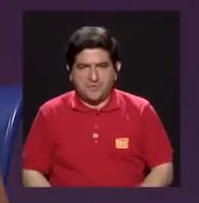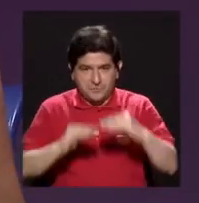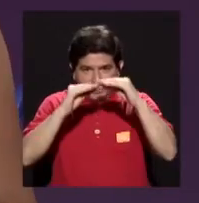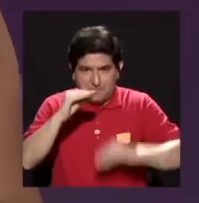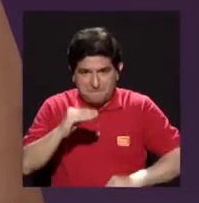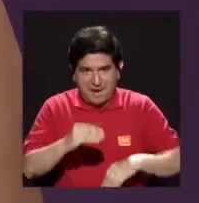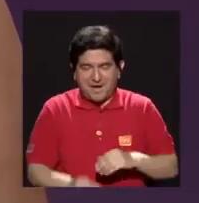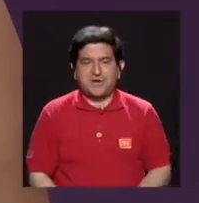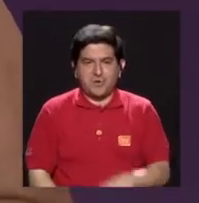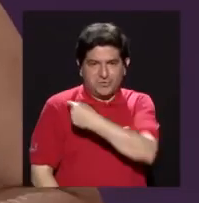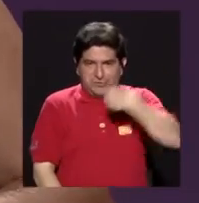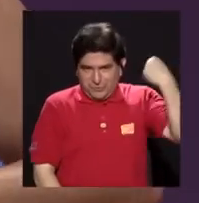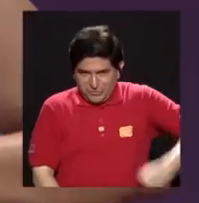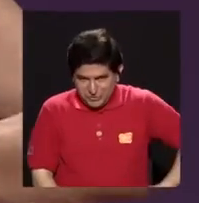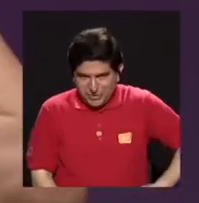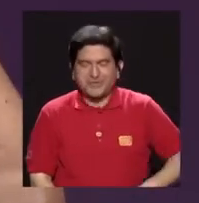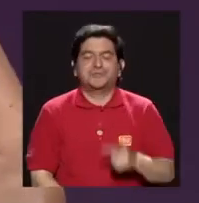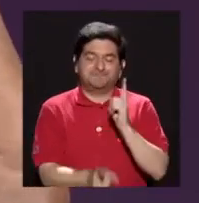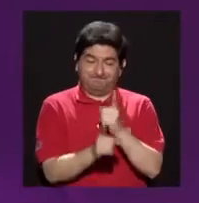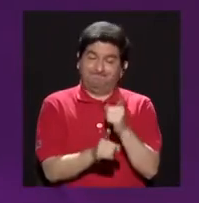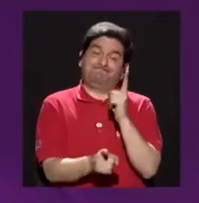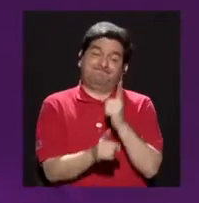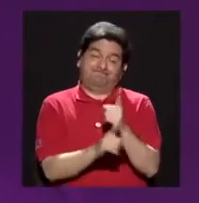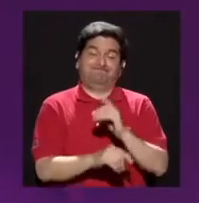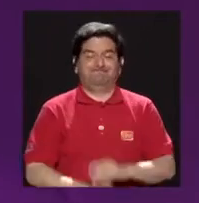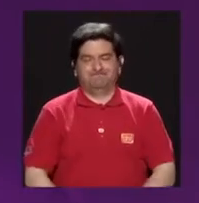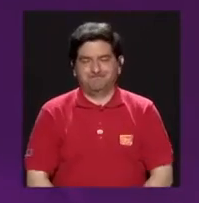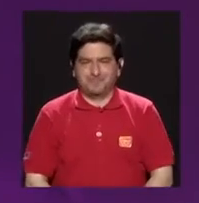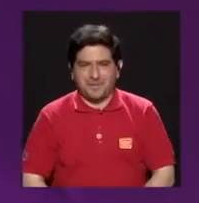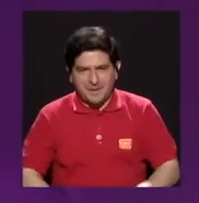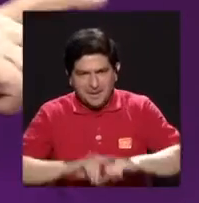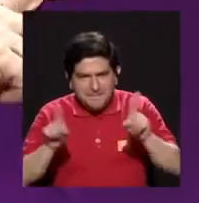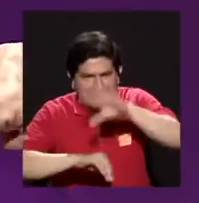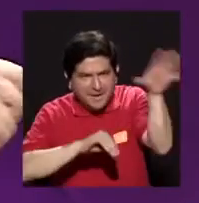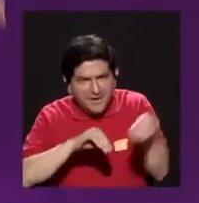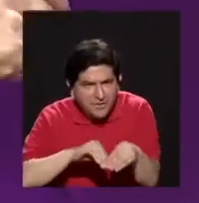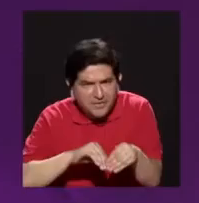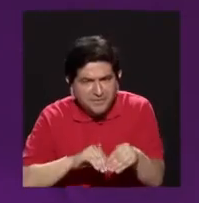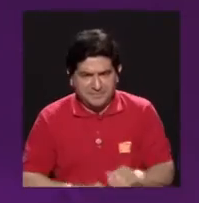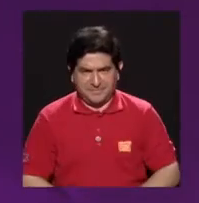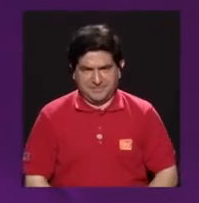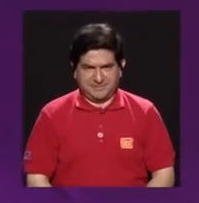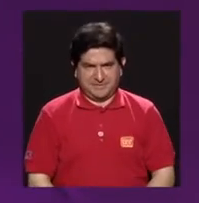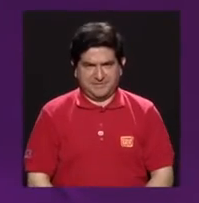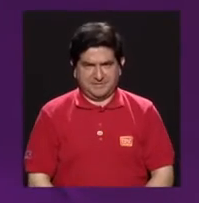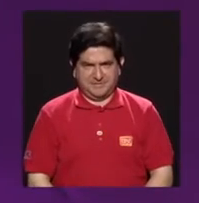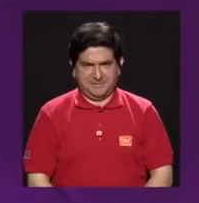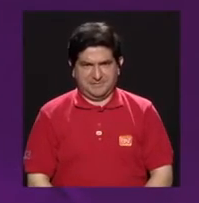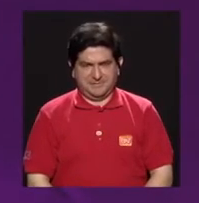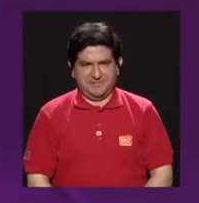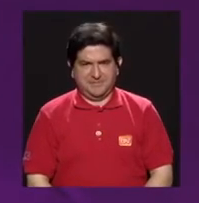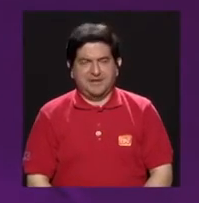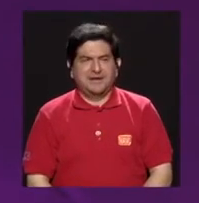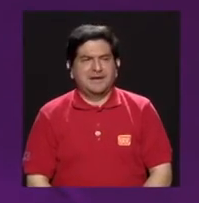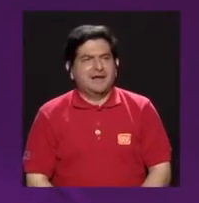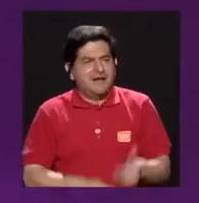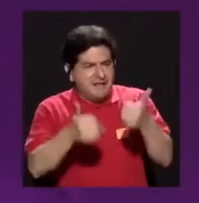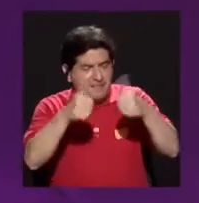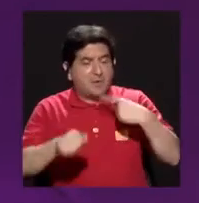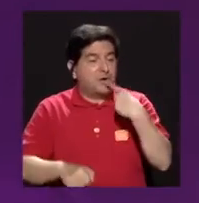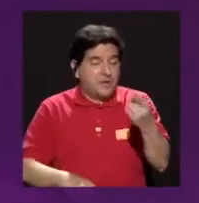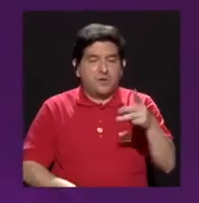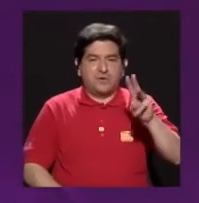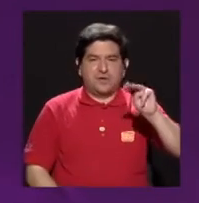¿verdad? No, exactamente, los chinos. Pero entonces, además, en ese sentido, para, digamos, de acuerdo con